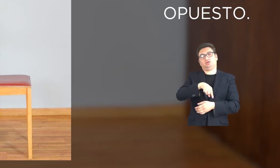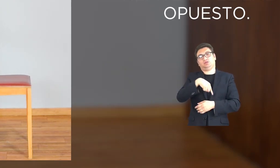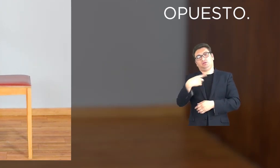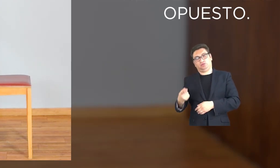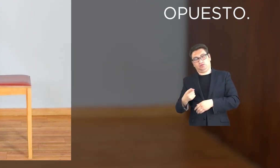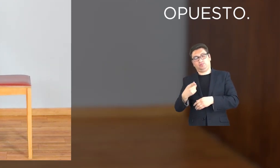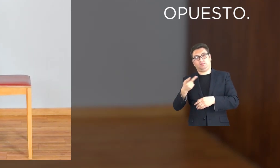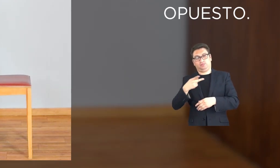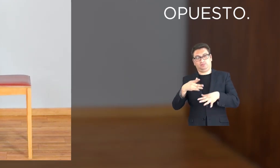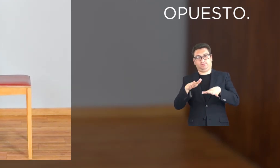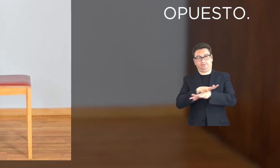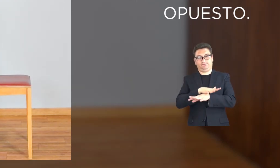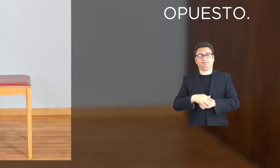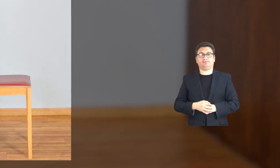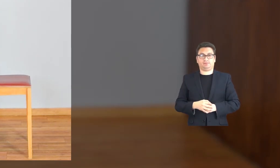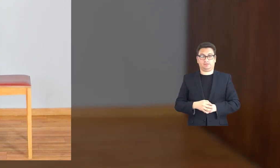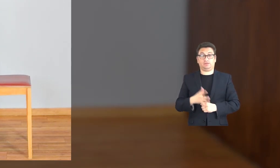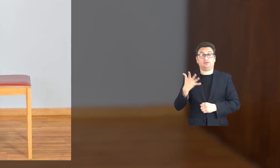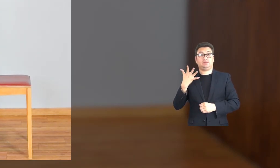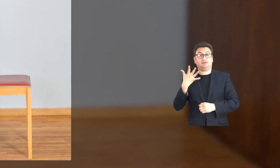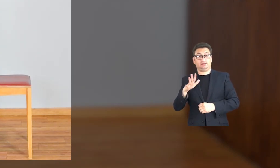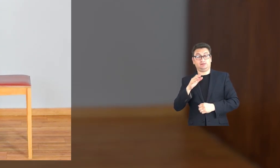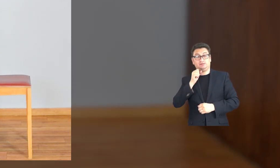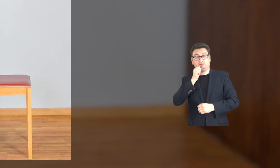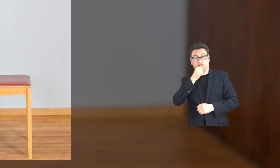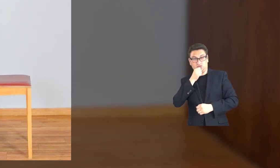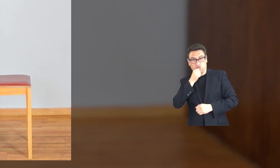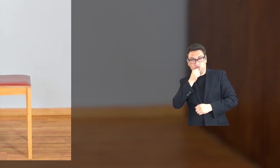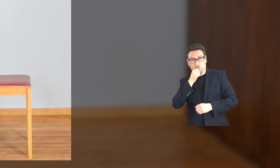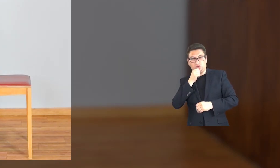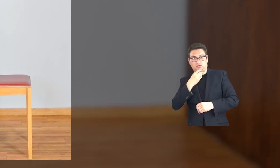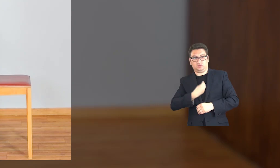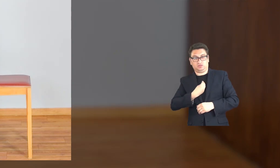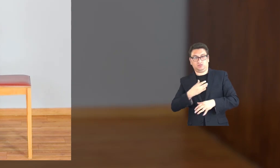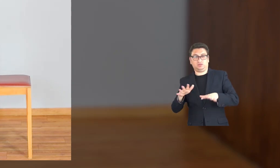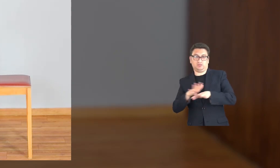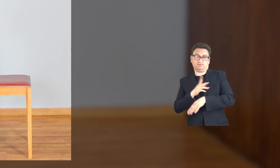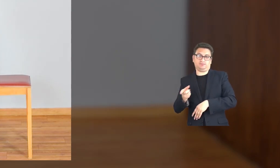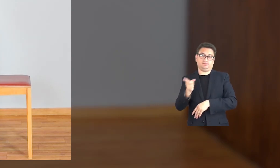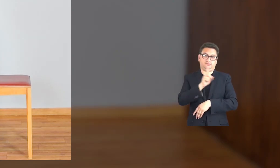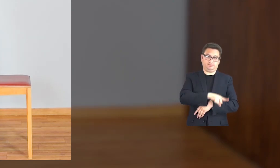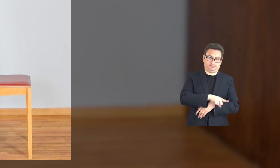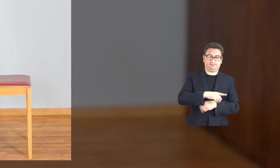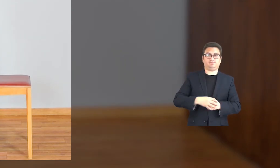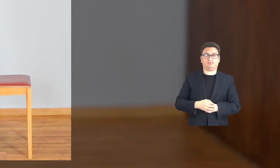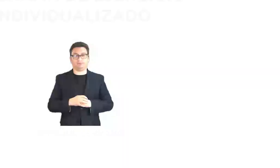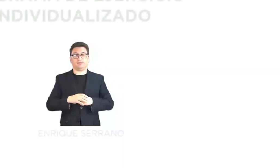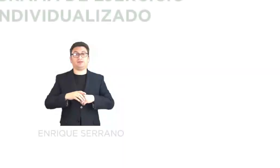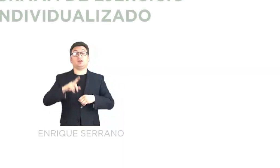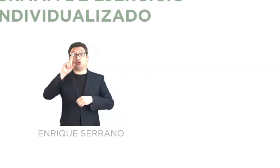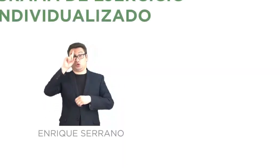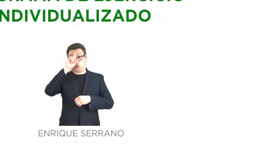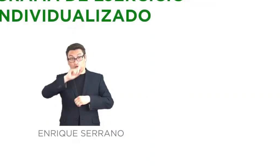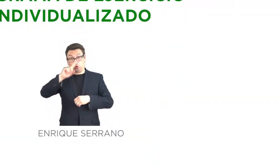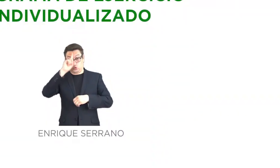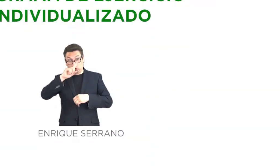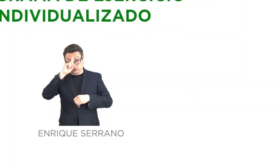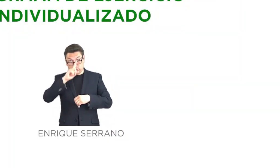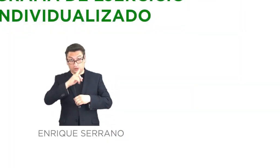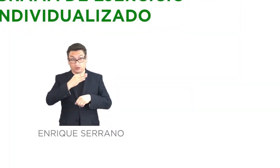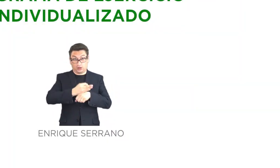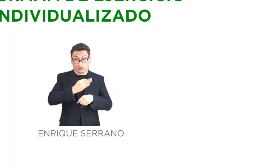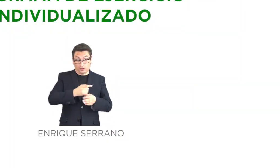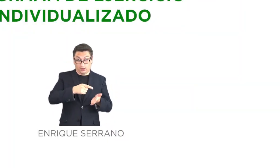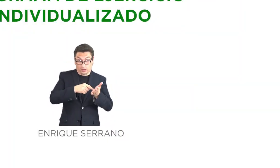en el lado opuesto. Mantén 10 segundos la posición y cambia de lado. Los ejercicios